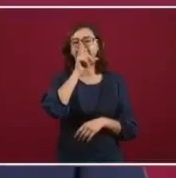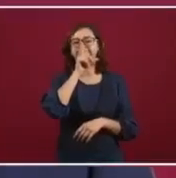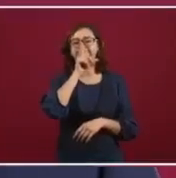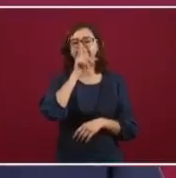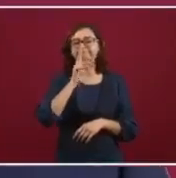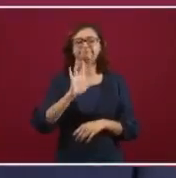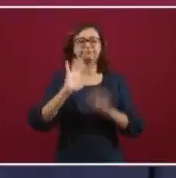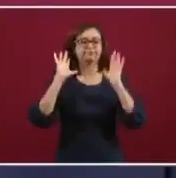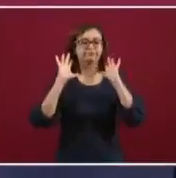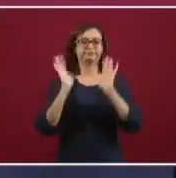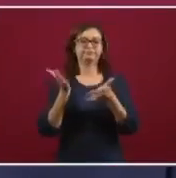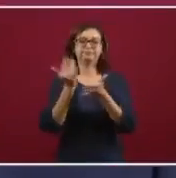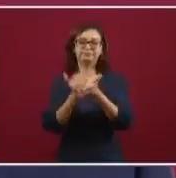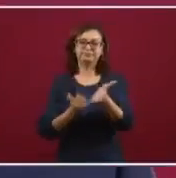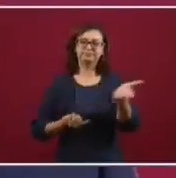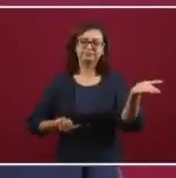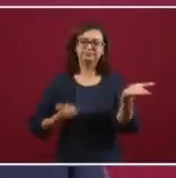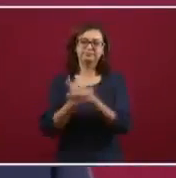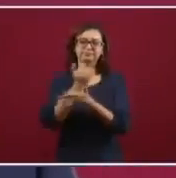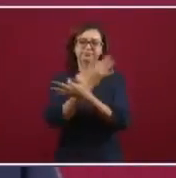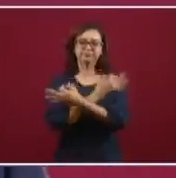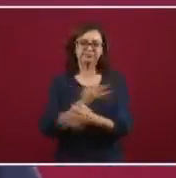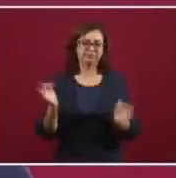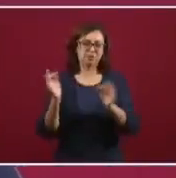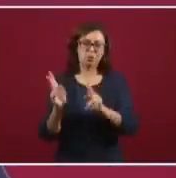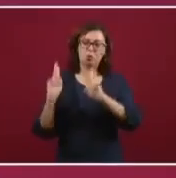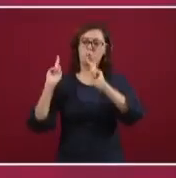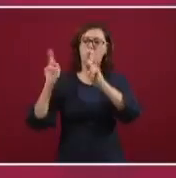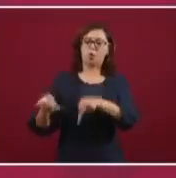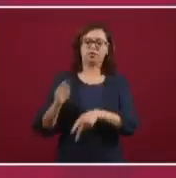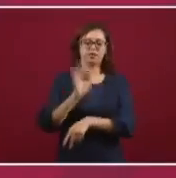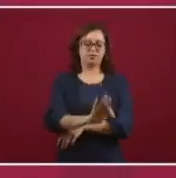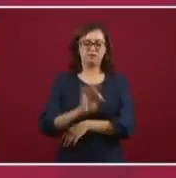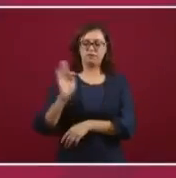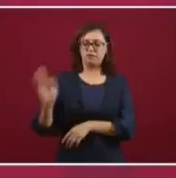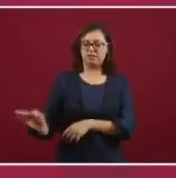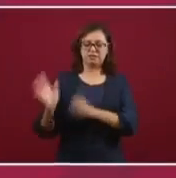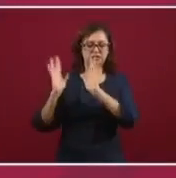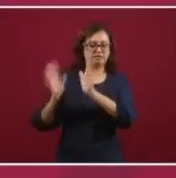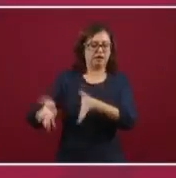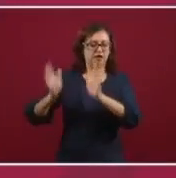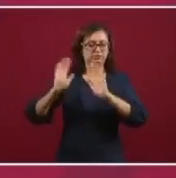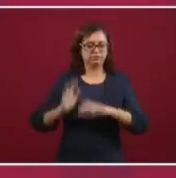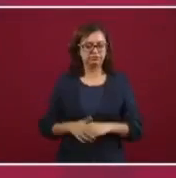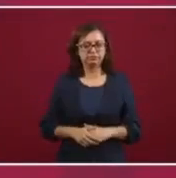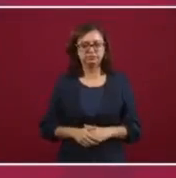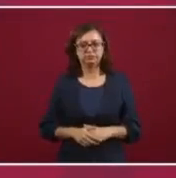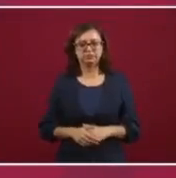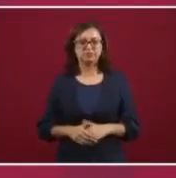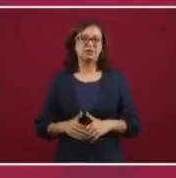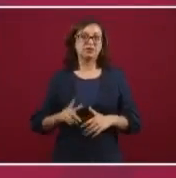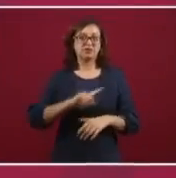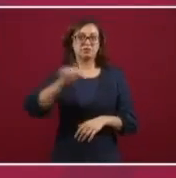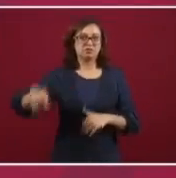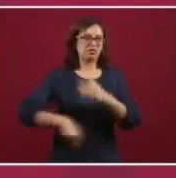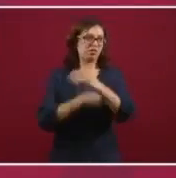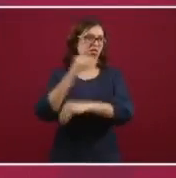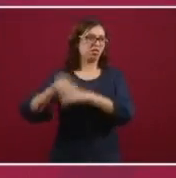se decretó lo de los puentes y no queremos generar polémica por